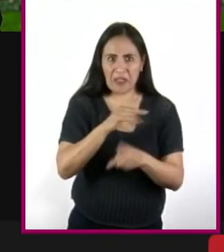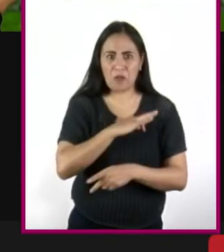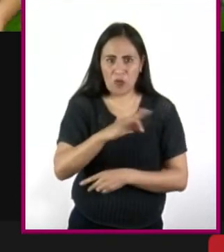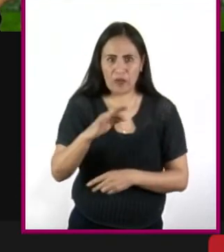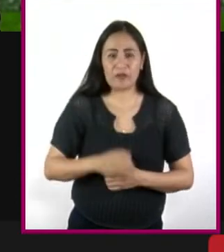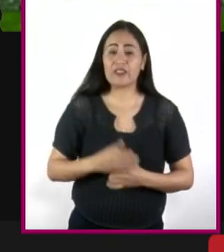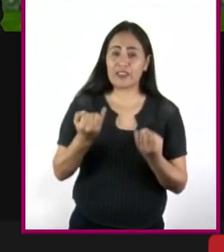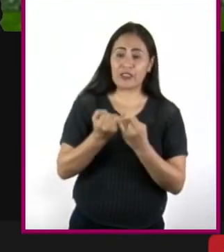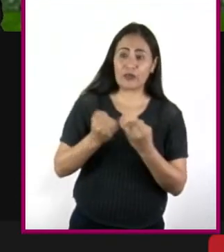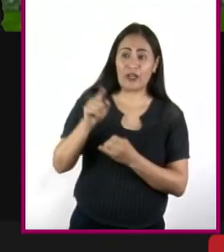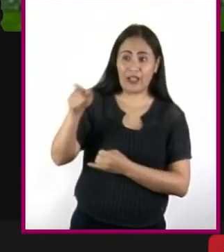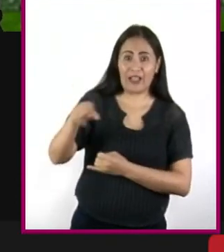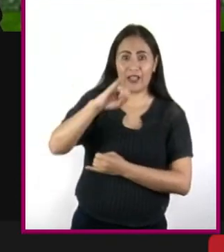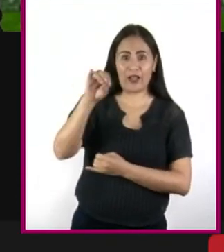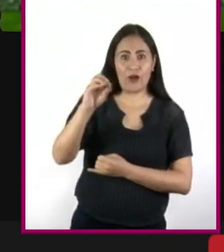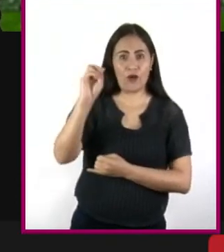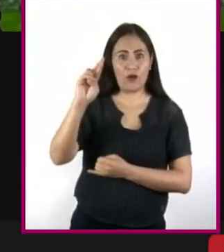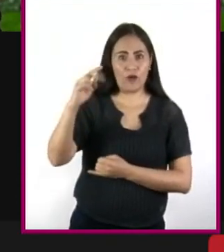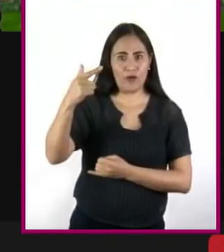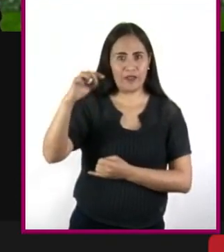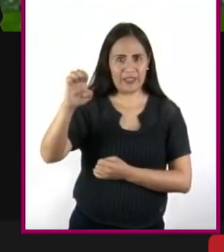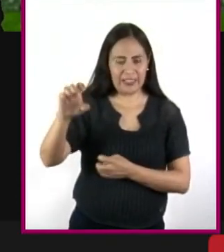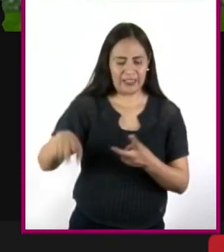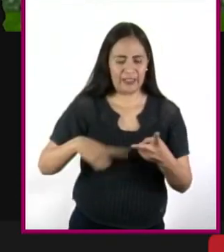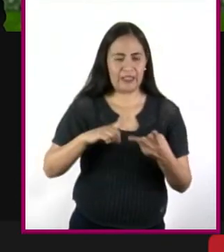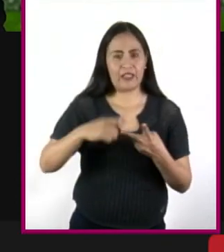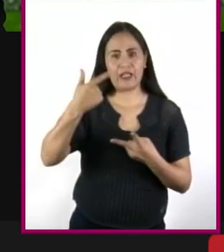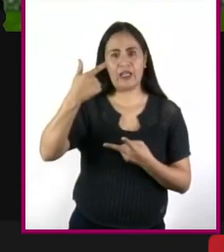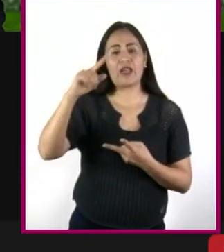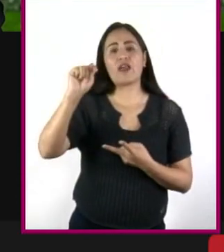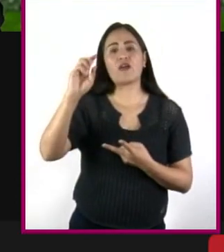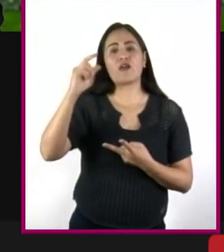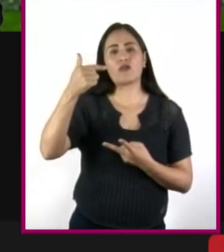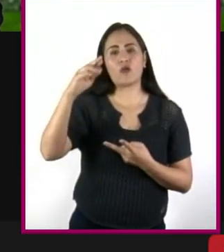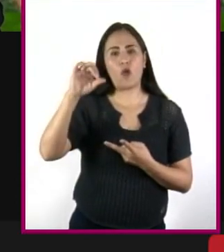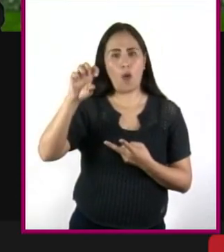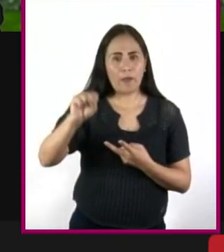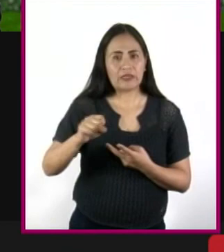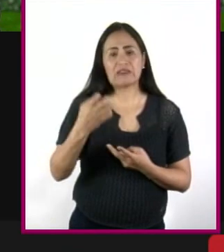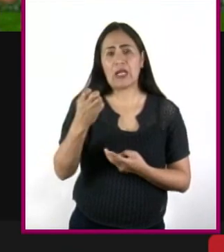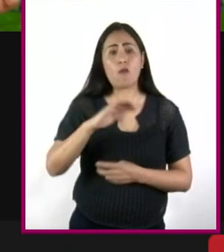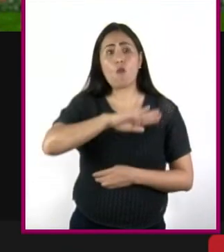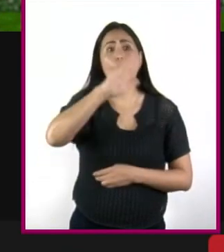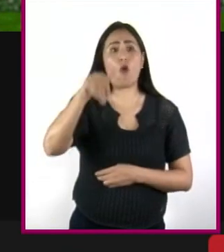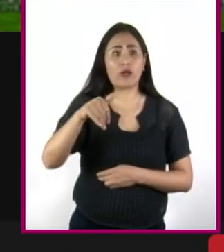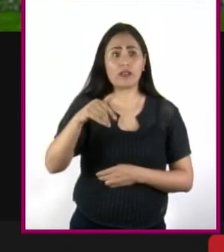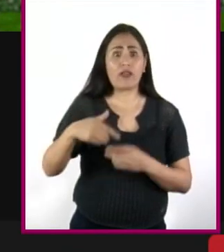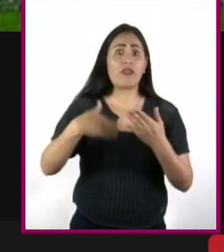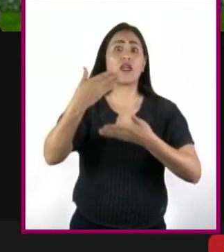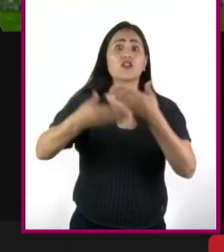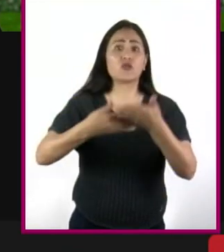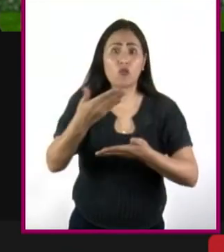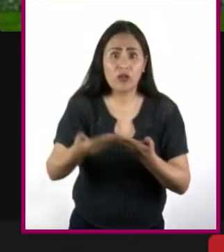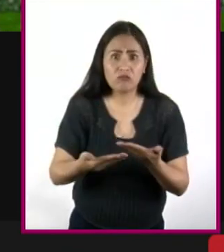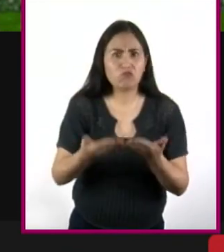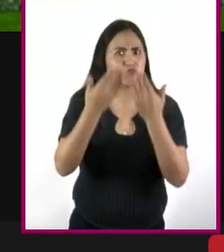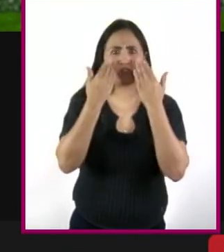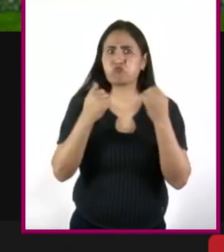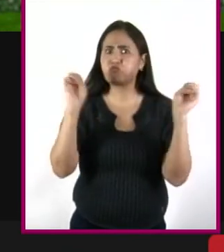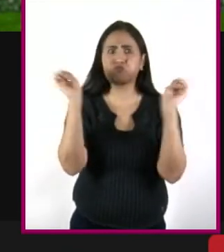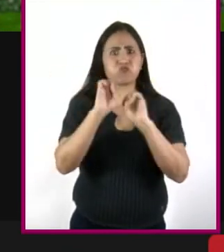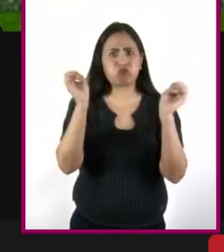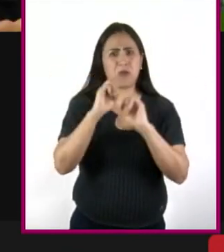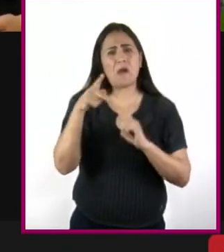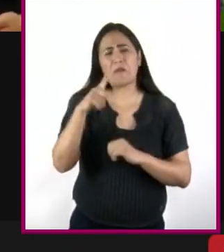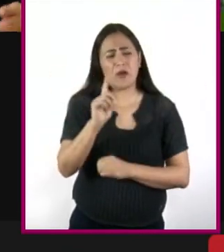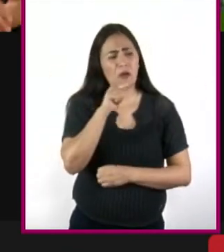Don George y de Thomas Nagel que podemos pensar que no hay nada después de la muerte y aún así lamentar cuando un ser querido